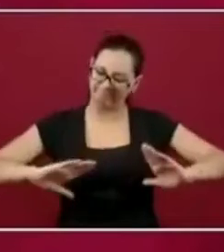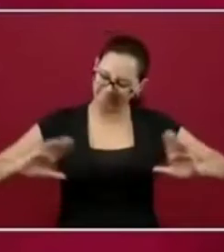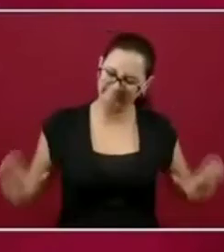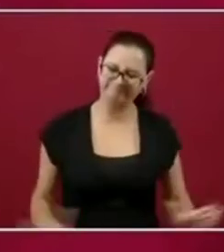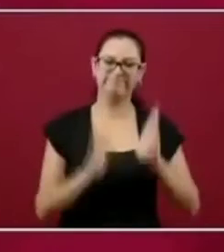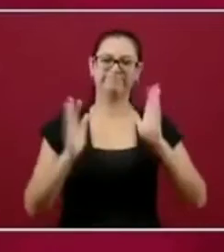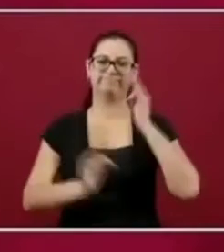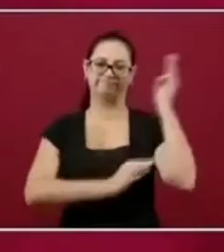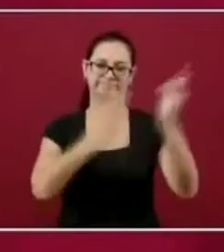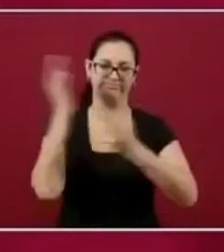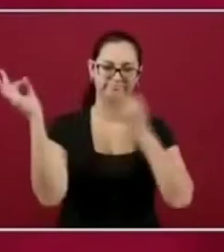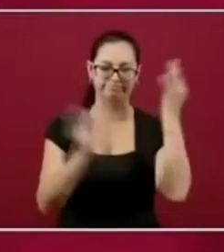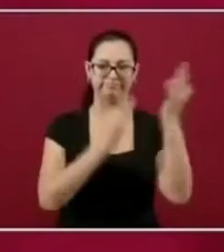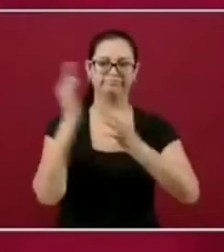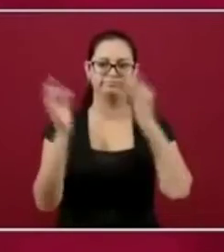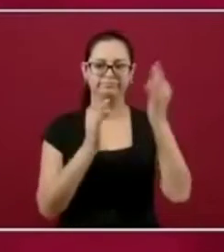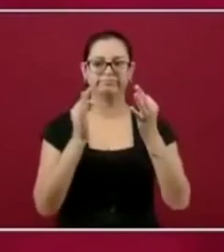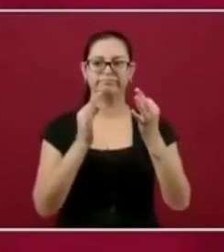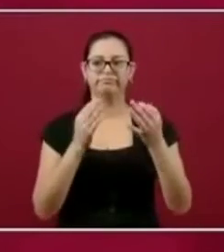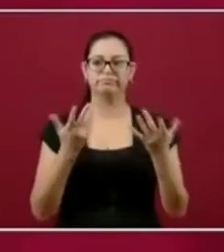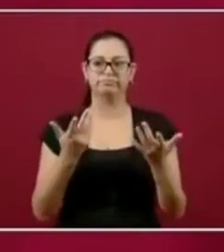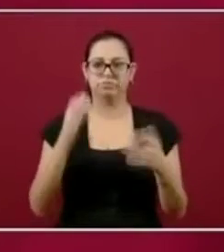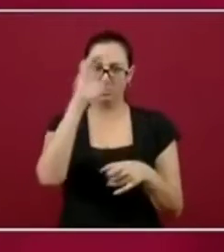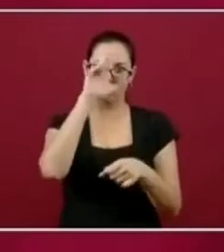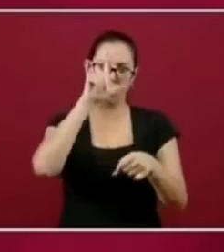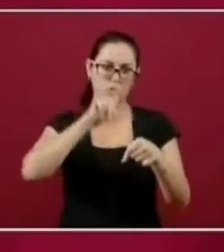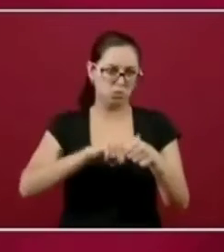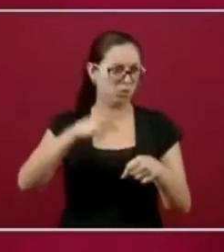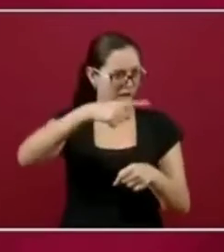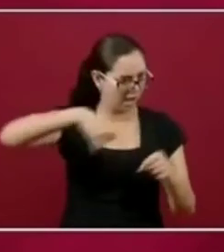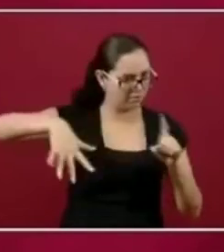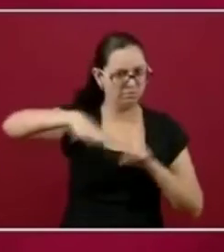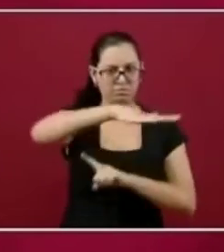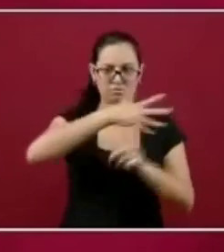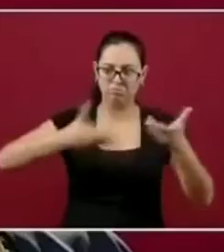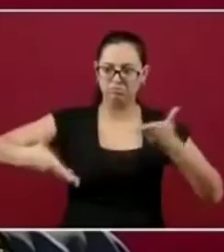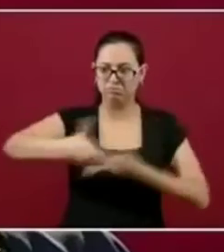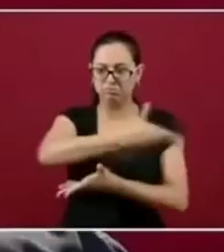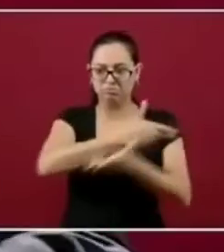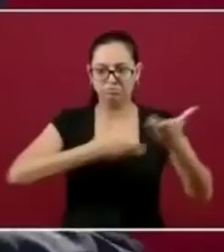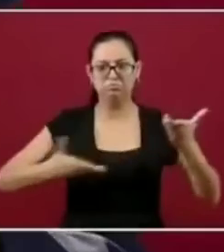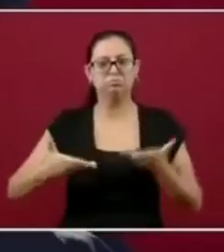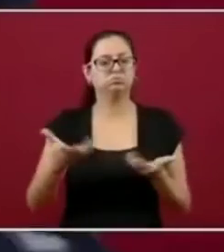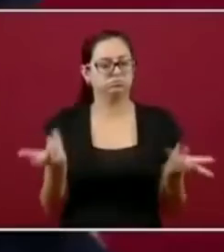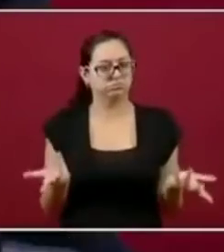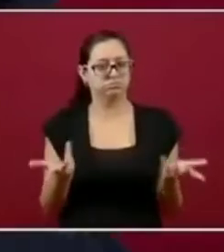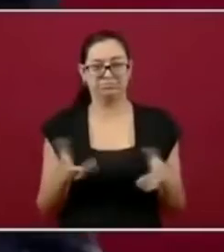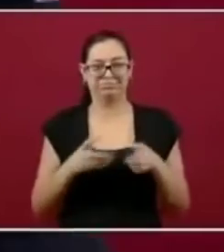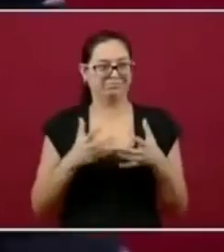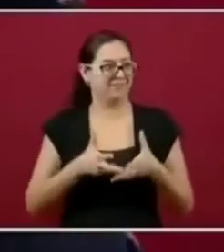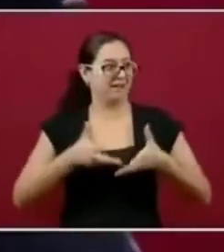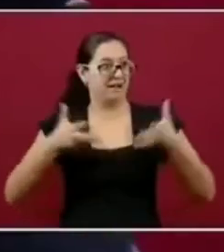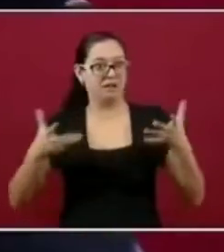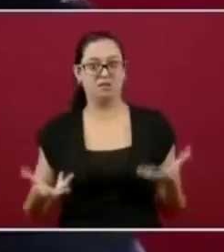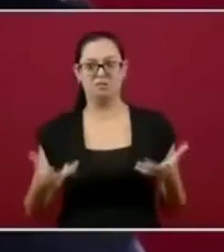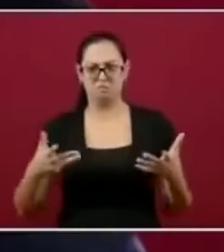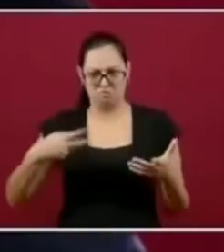que culturalmente dispute el espacio. Sí, somos una gran civilización y la tenemos que